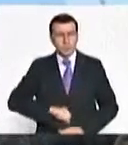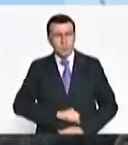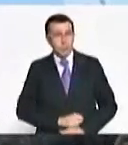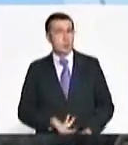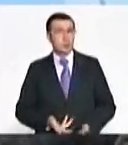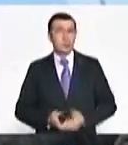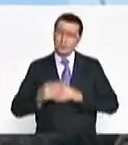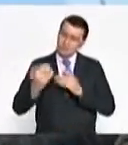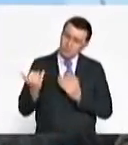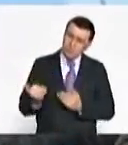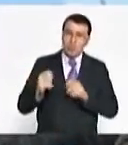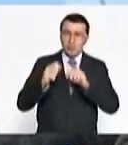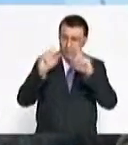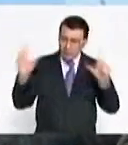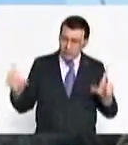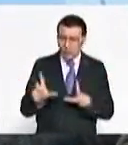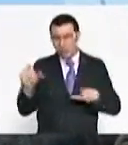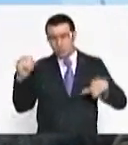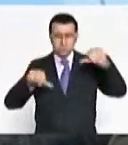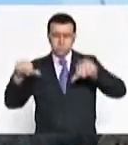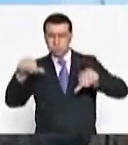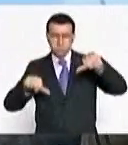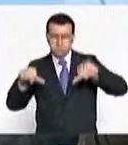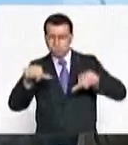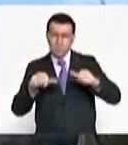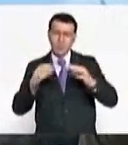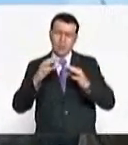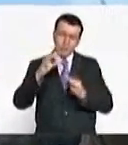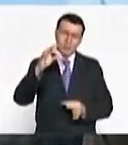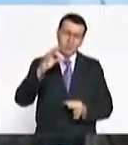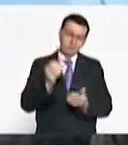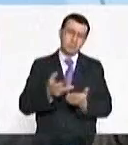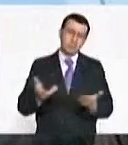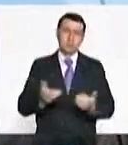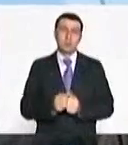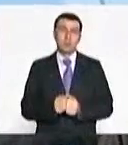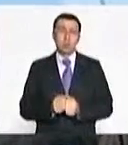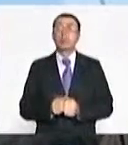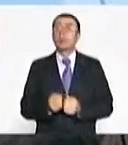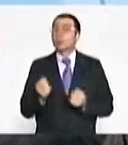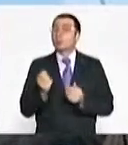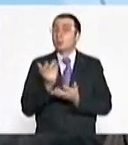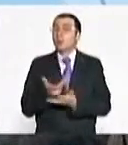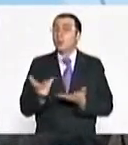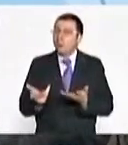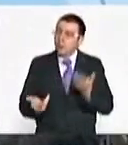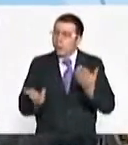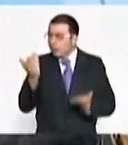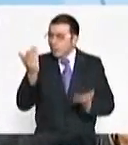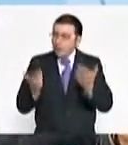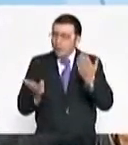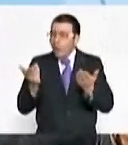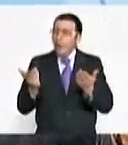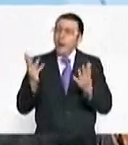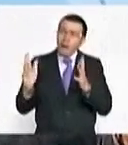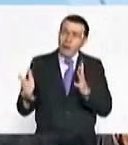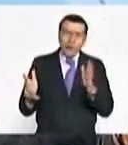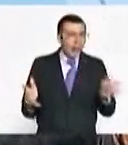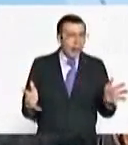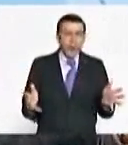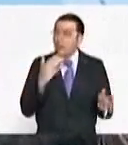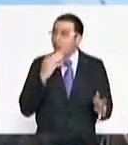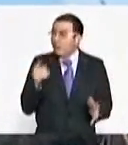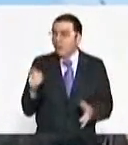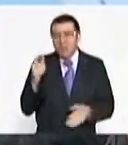de laboratorio. Hablamos de los diagnósticos diferenciales, porque lo que para ustedes puede ser